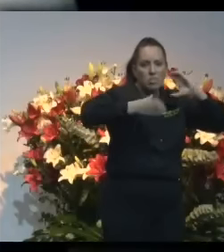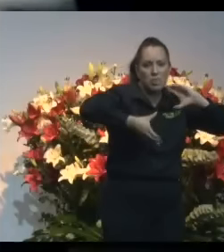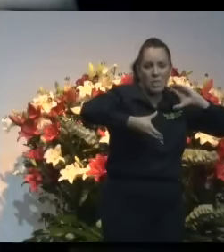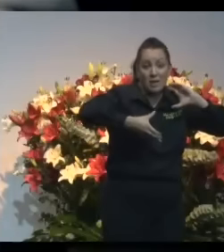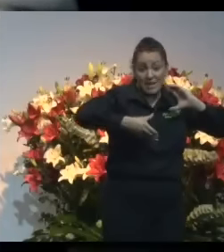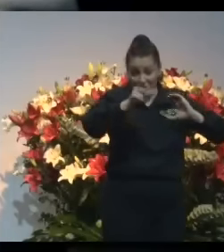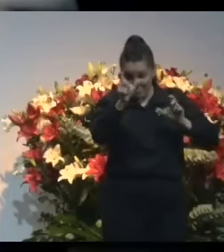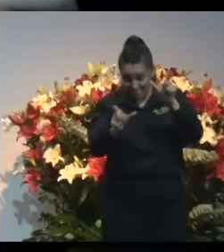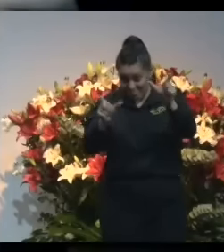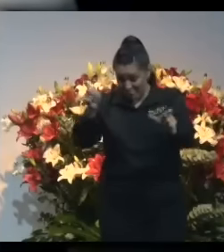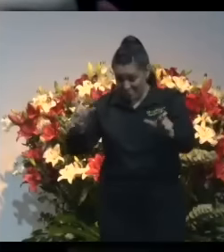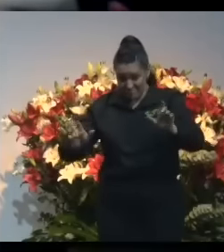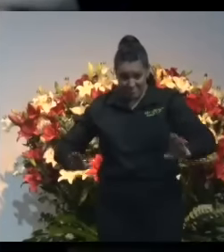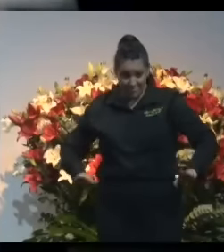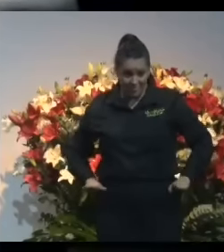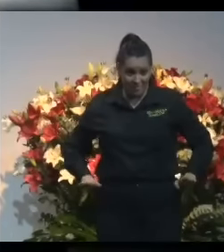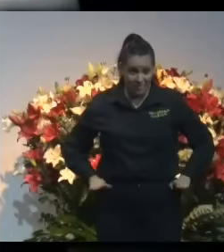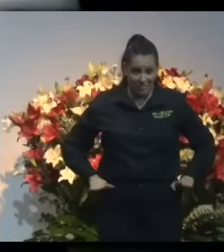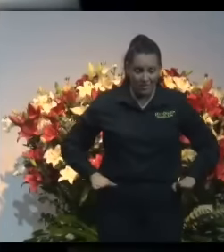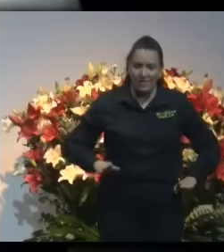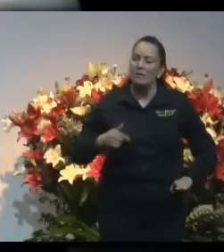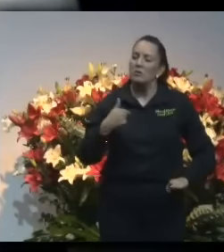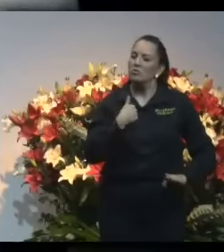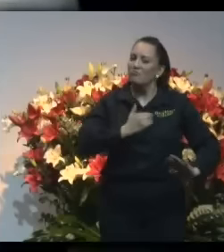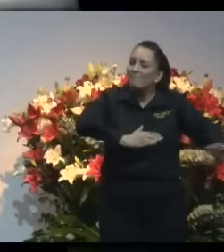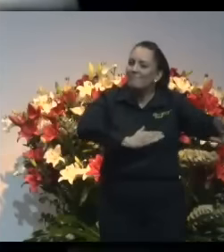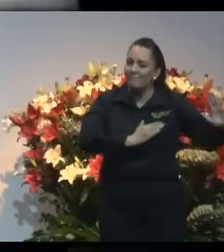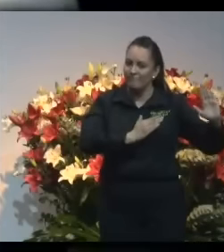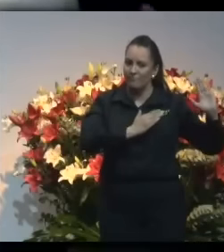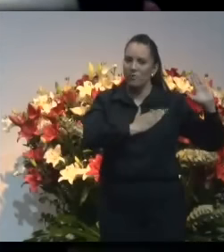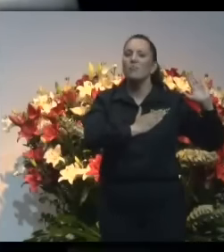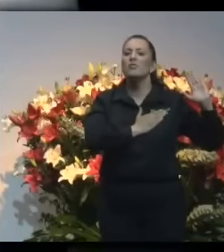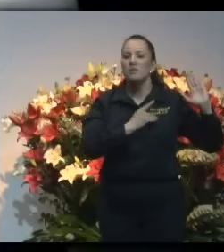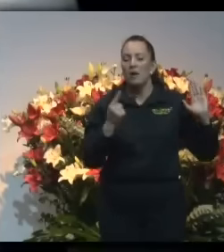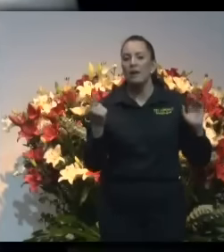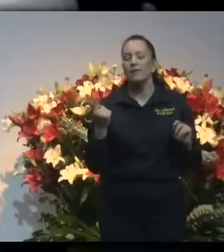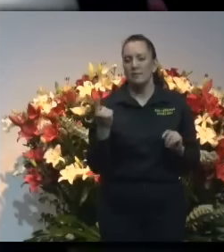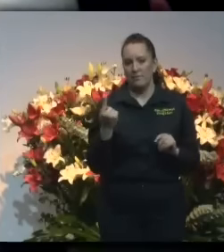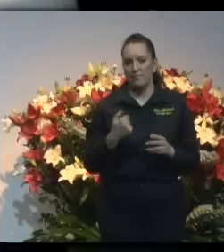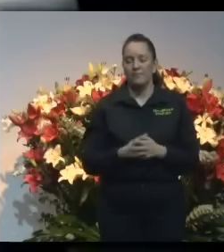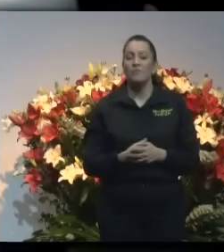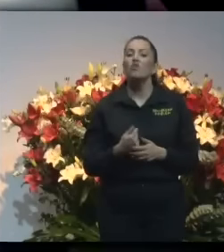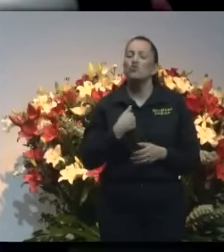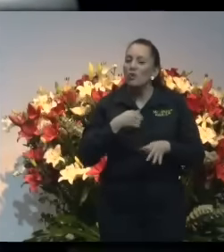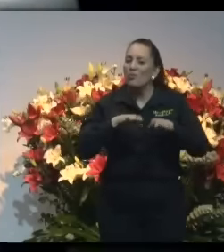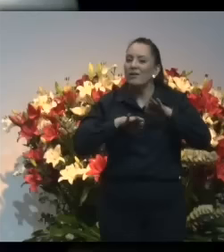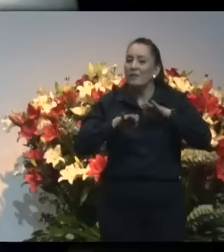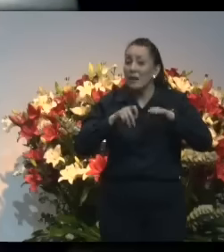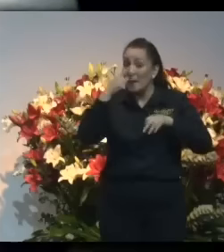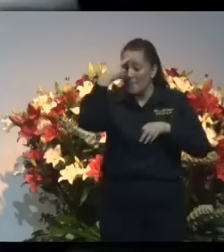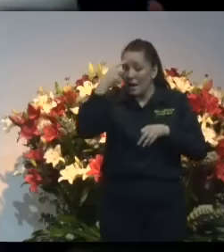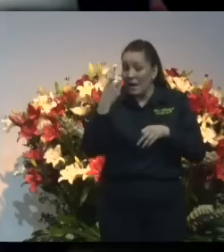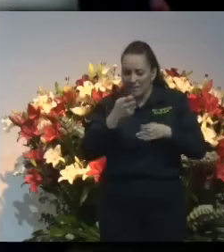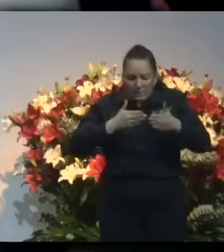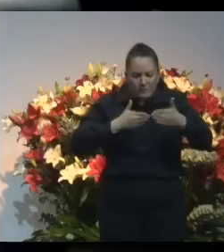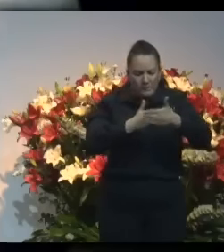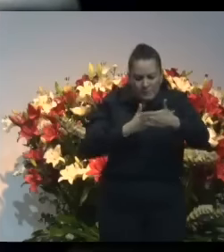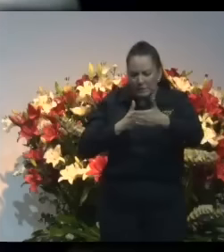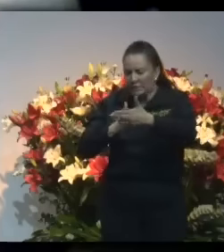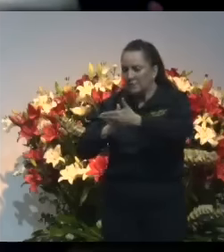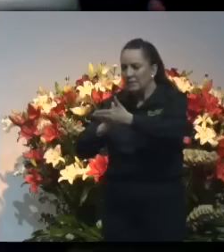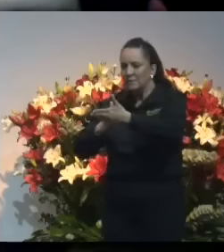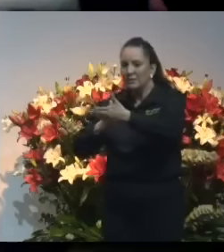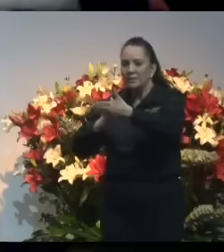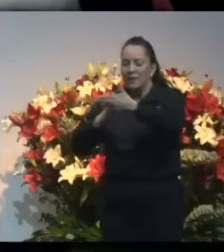actitud. Y lo que yo me comprometo es a trabajar en quitar esas barreras para